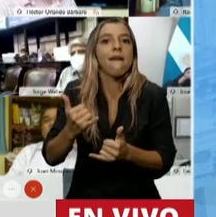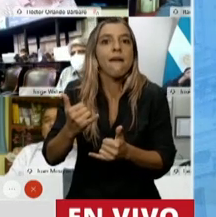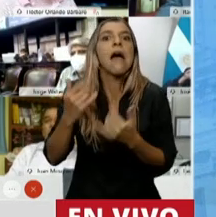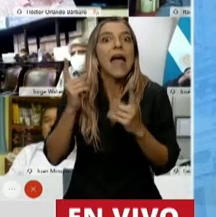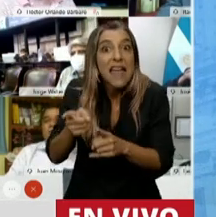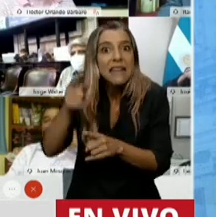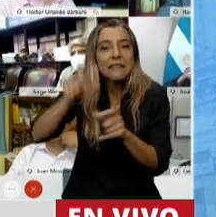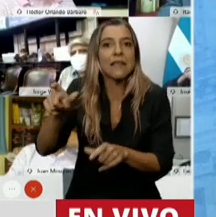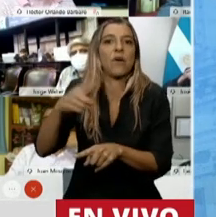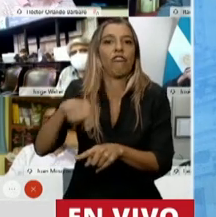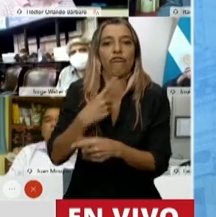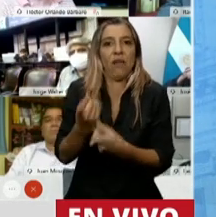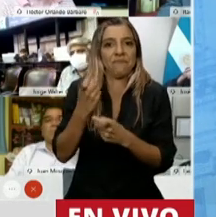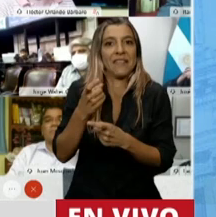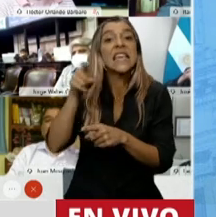retenerlos.